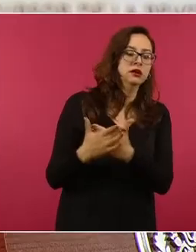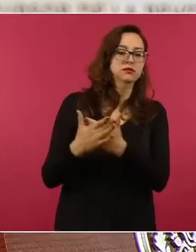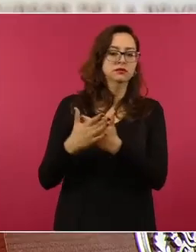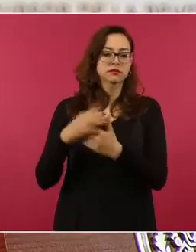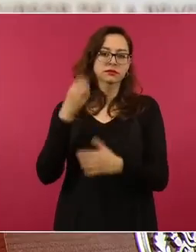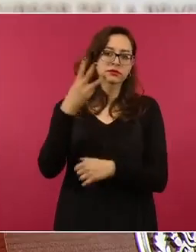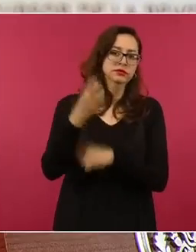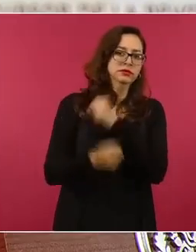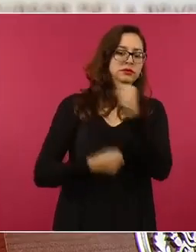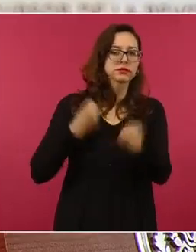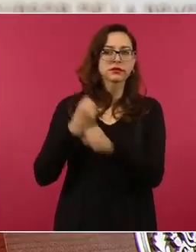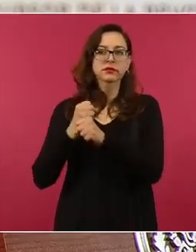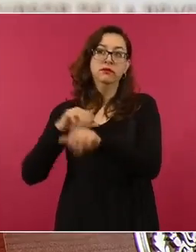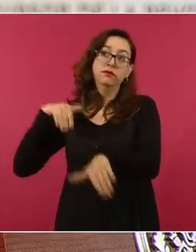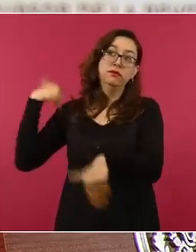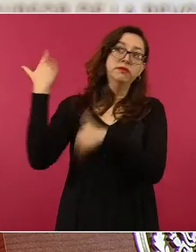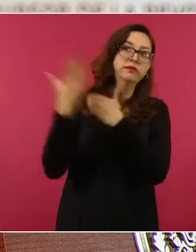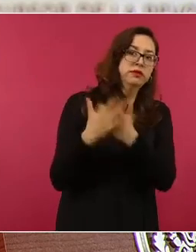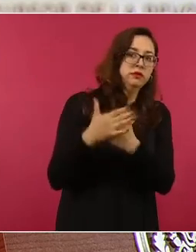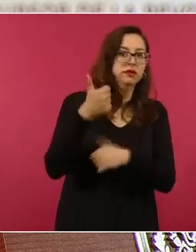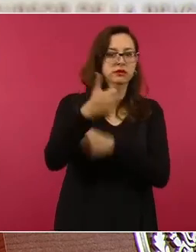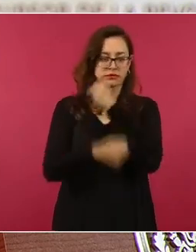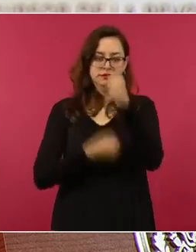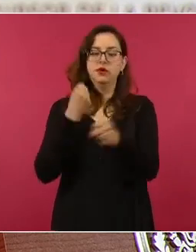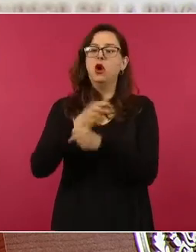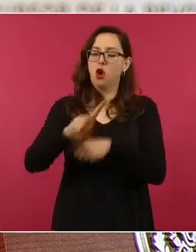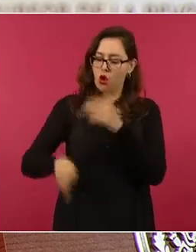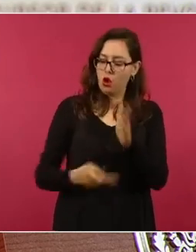cada 3, cada 6 años. No,